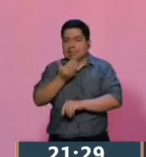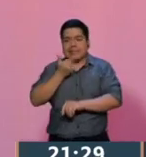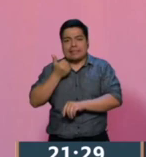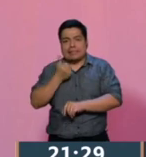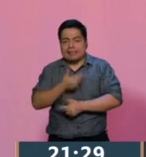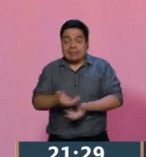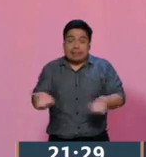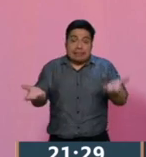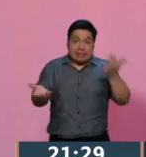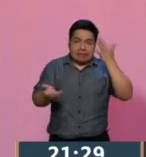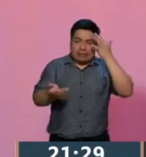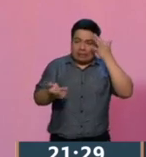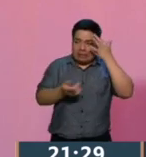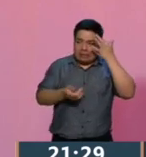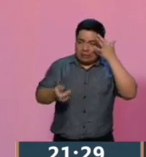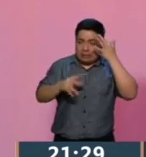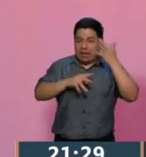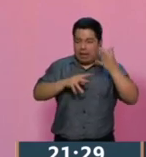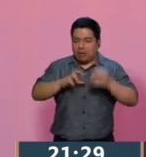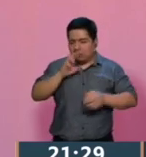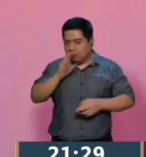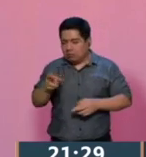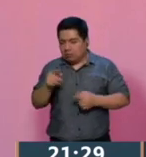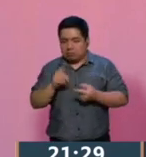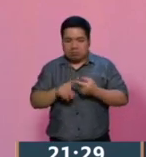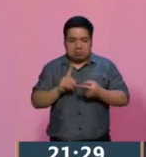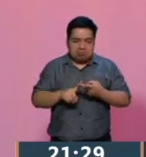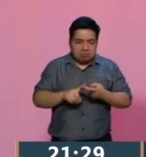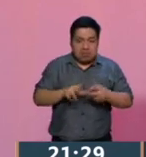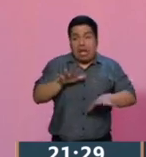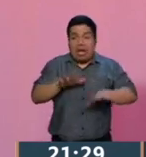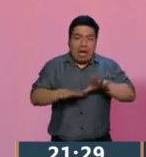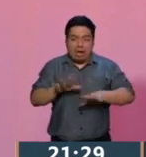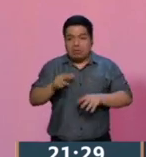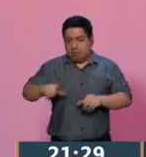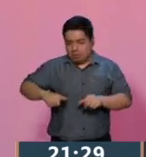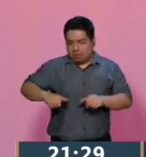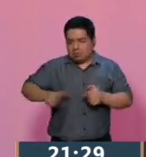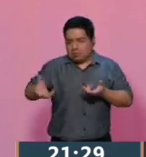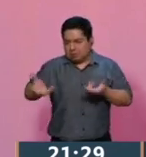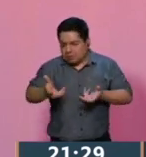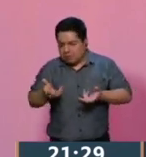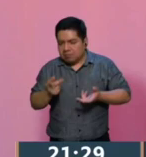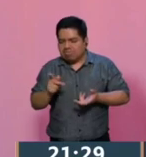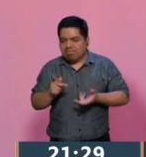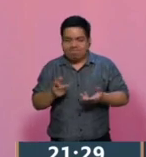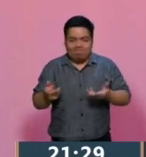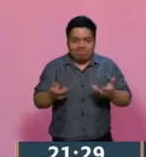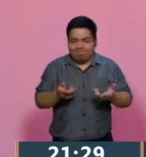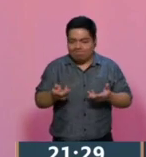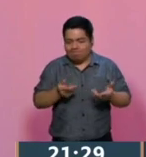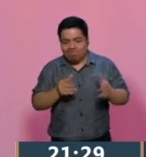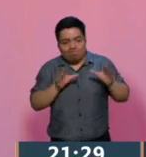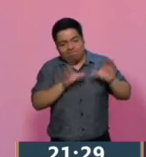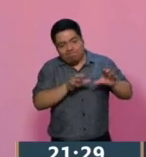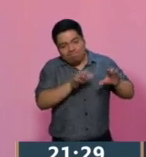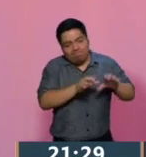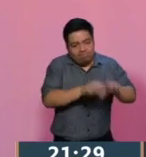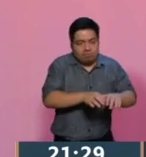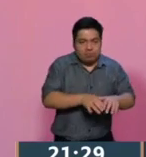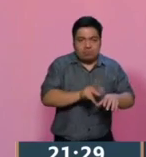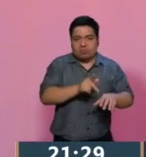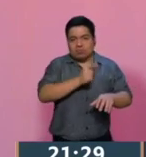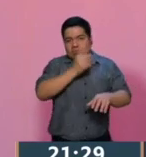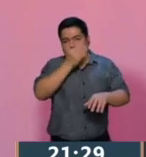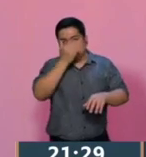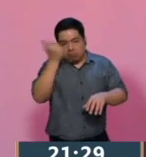hay una respuesta, hay acciones de gobierno, pero que simplemente están paliando el problema. No sabemos si